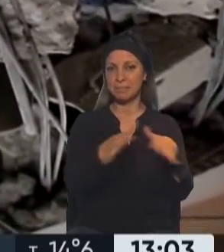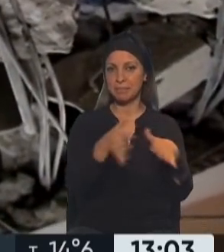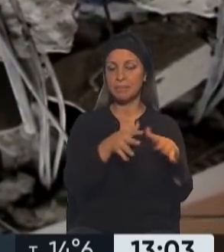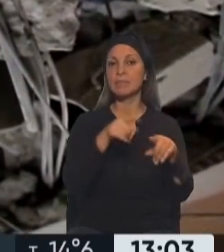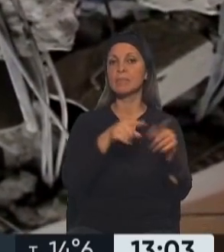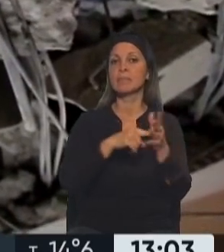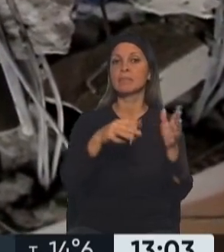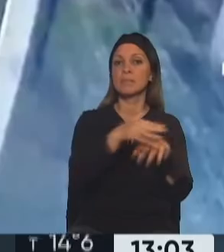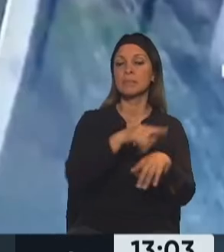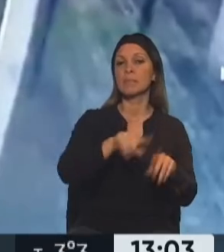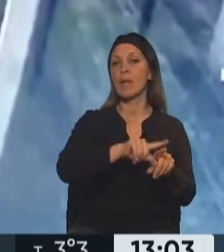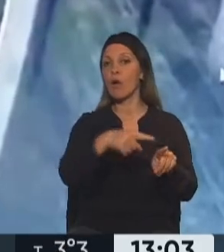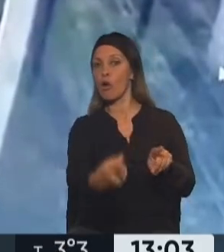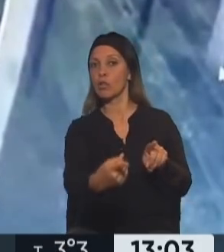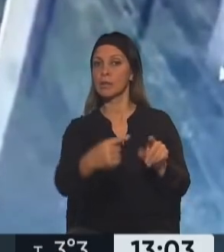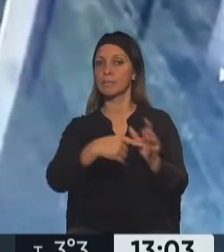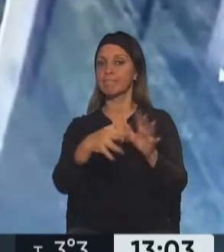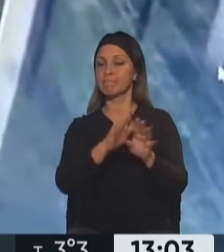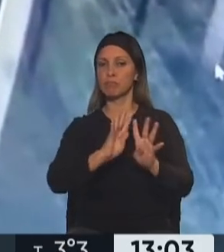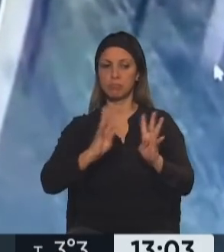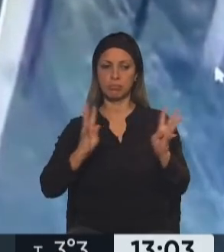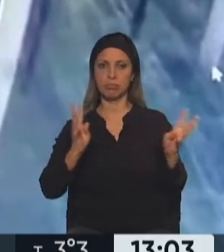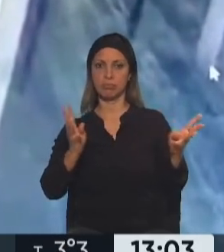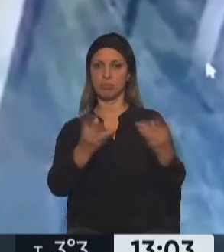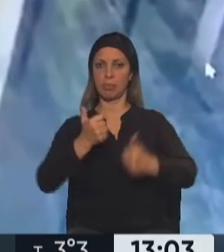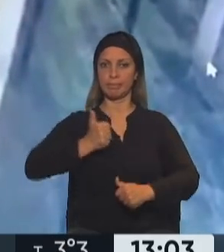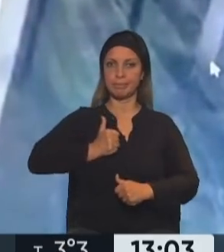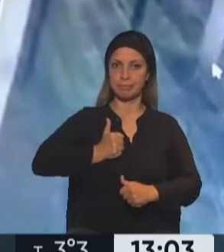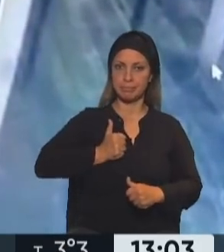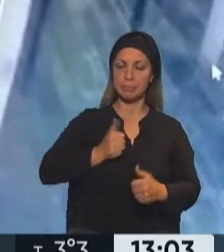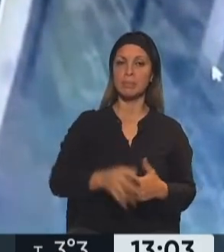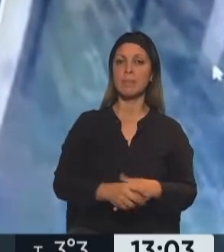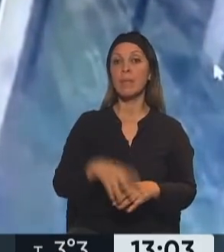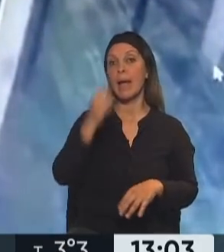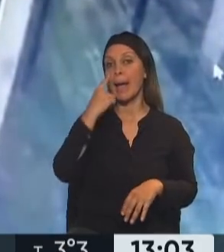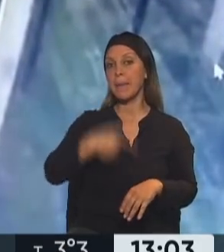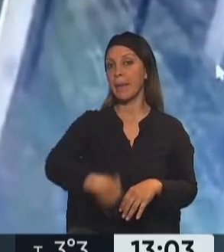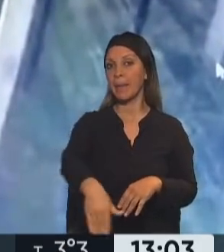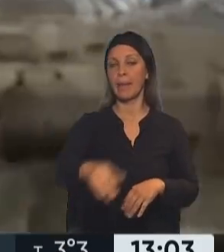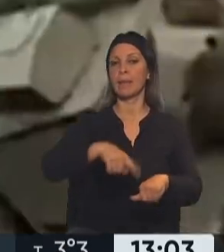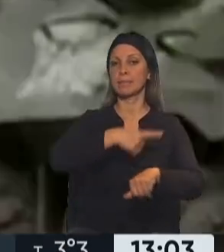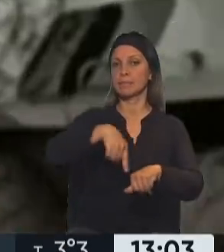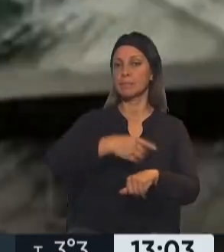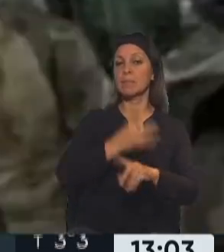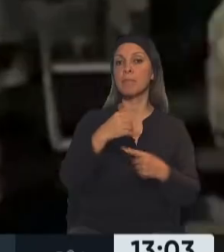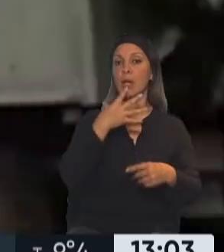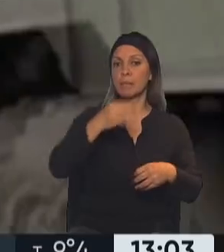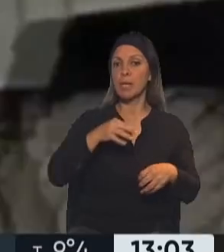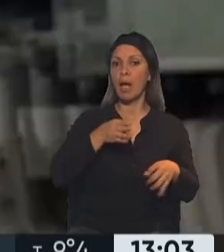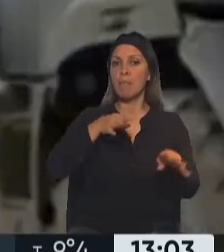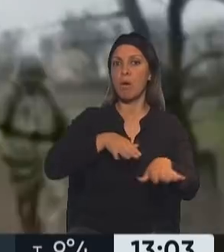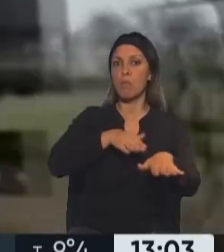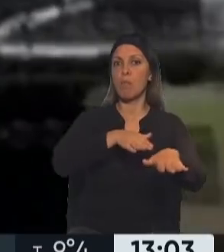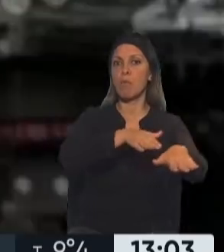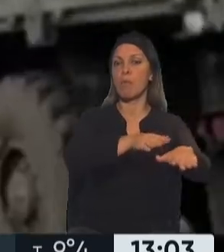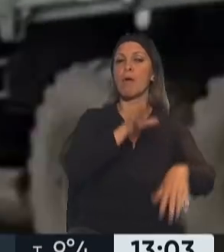ciudad Severodonetsk está totalmente rodeada. Vamos a ver qué pasa en las próximas horas, pero este avance militar ruso está